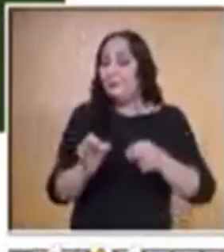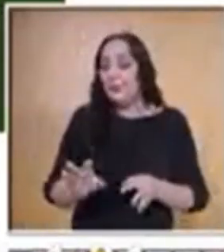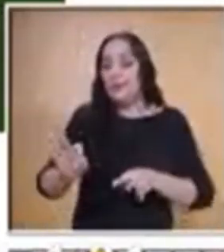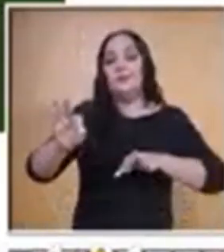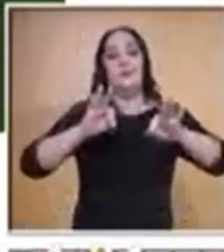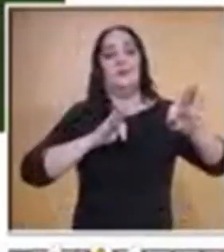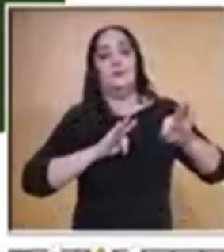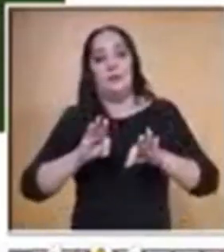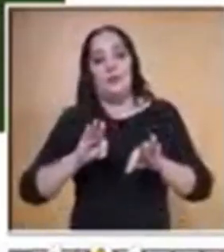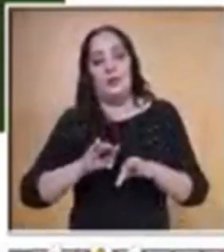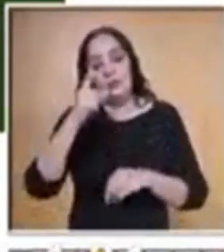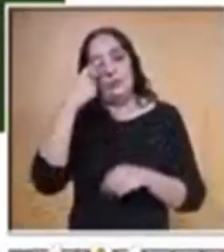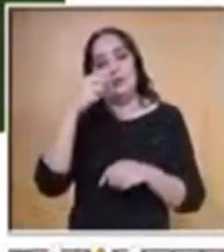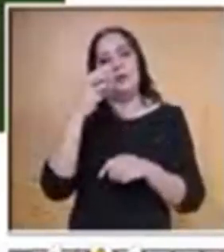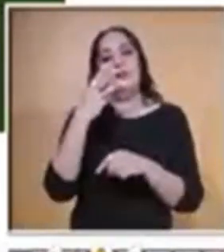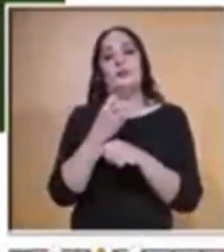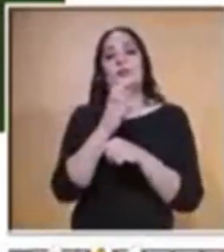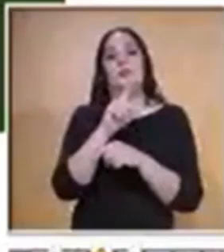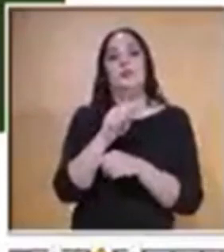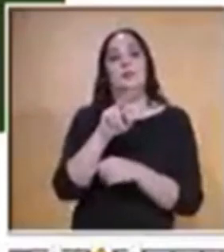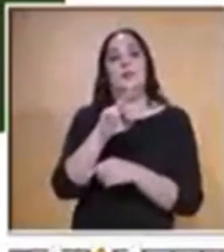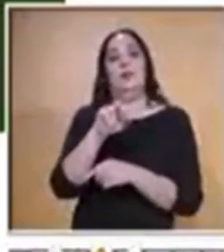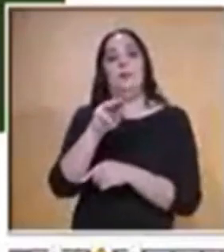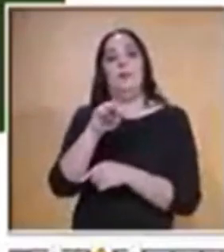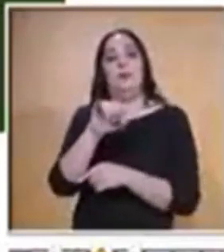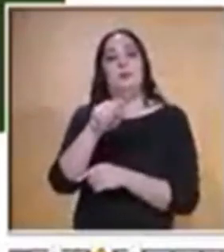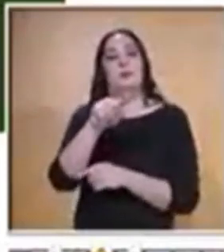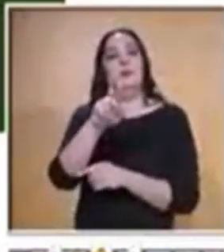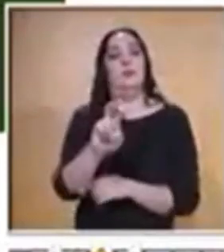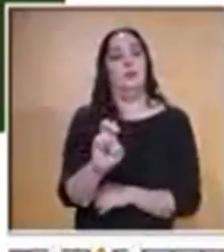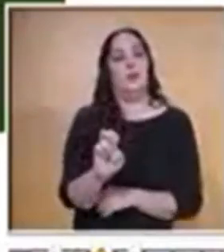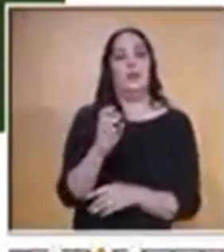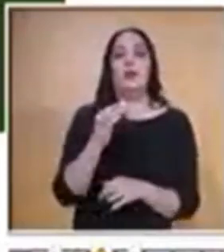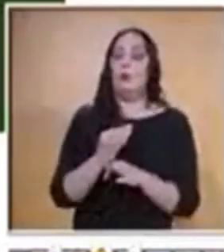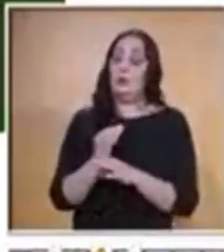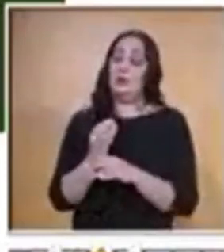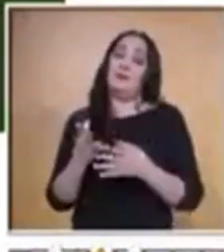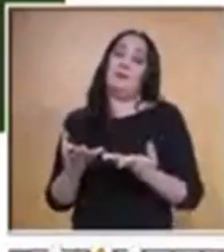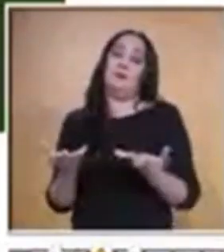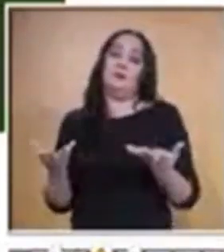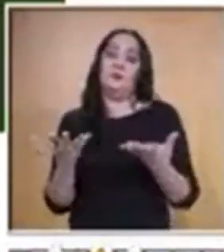calificación para el tercer trimestre que estamos viviendo de esta manera diferente.